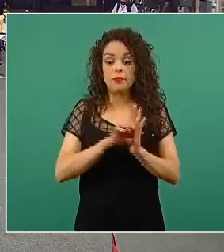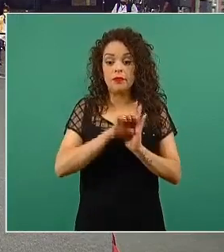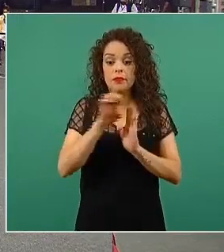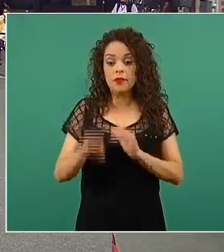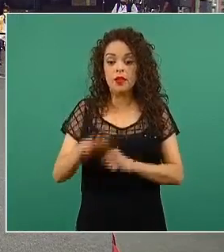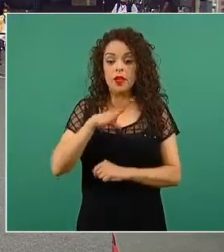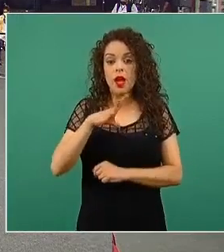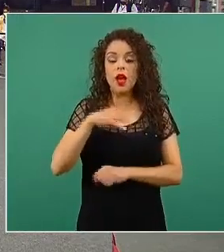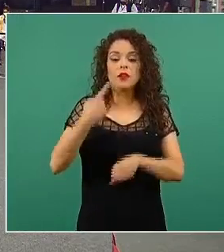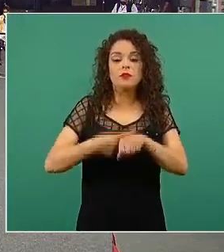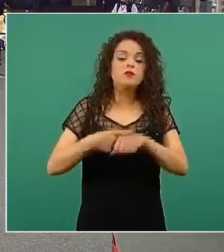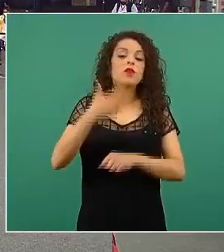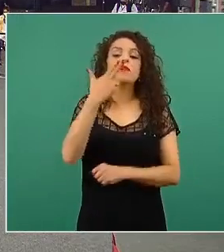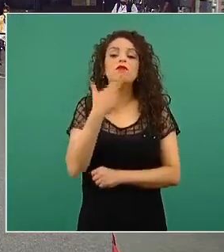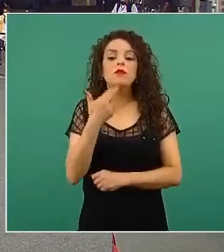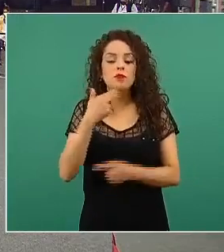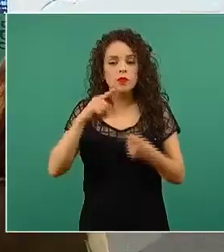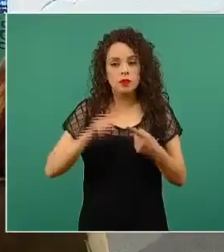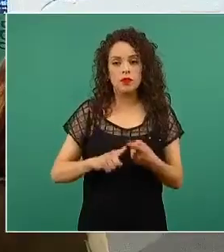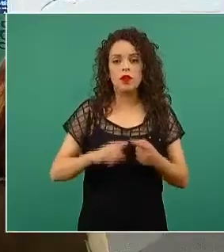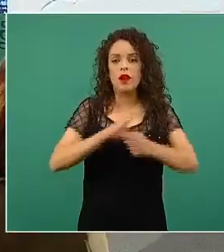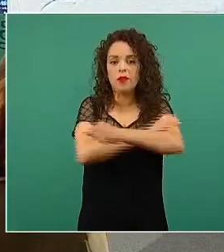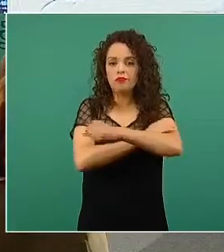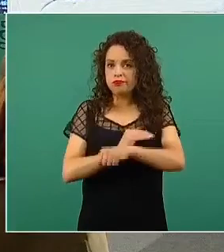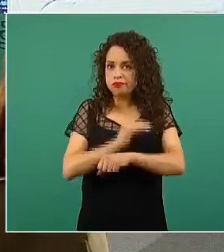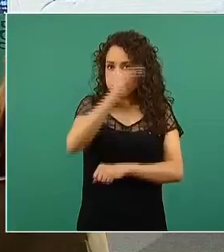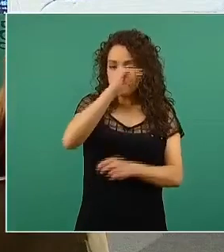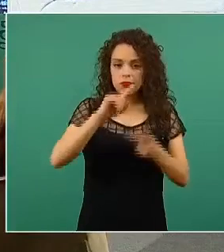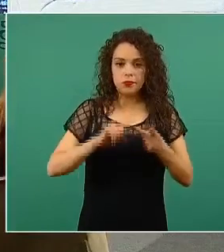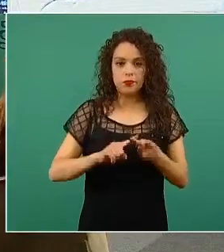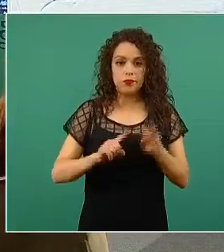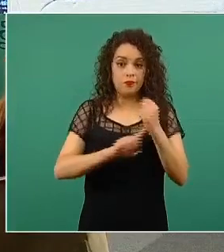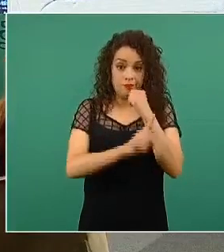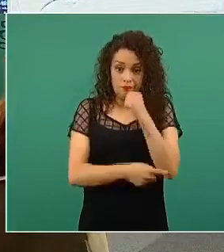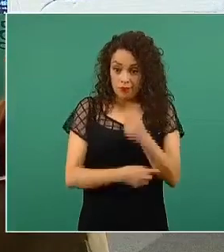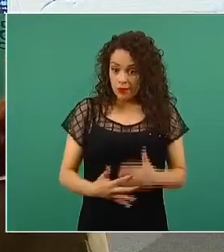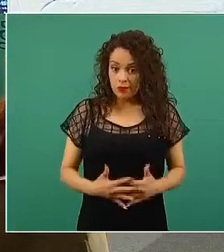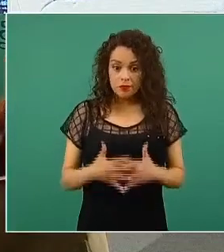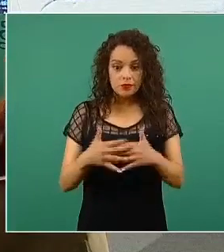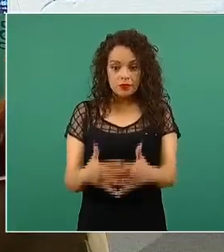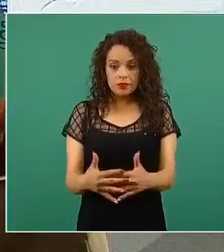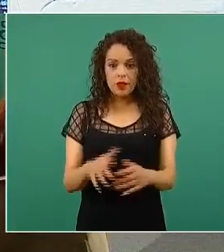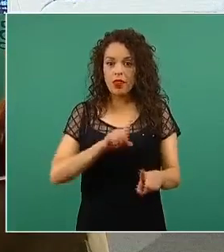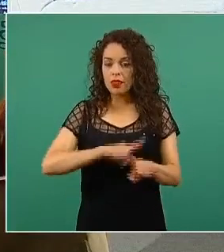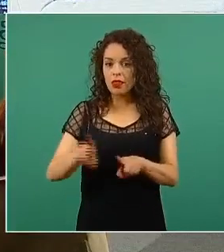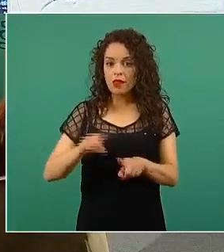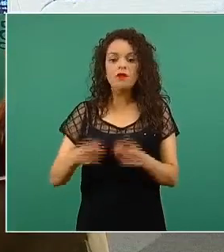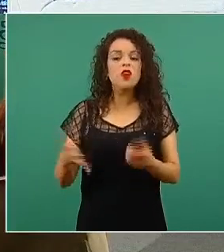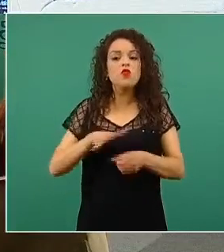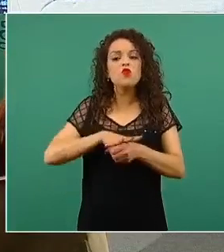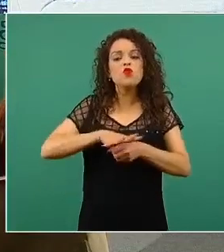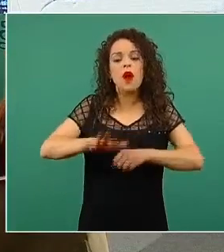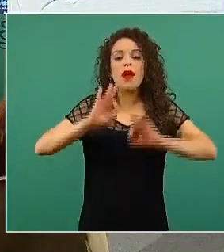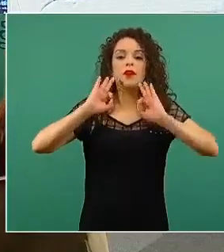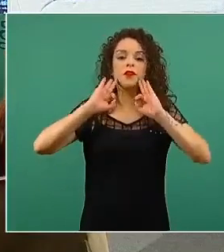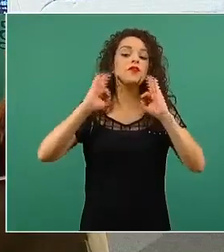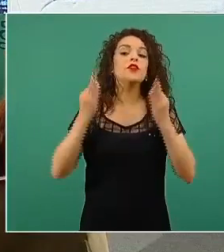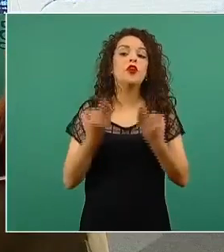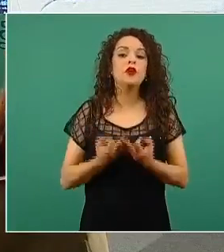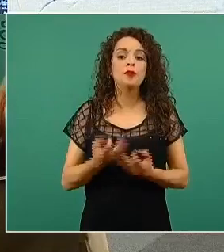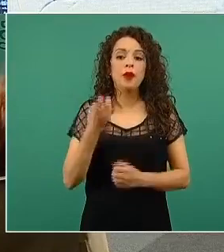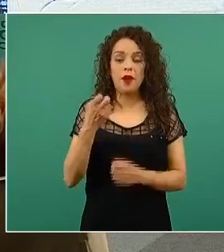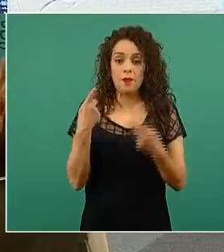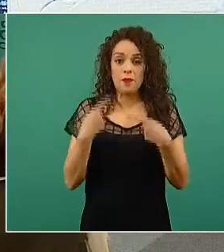ejemplo, diabetes, hipertensión, el estado de embarazo, etcétera, cuál sería la forma en que